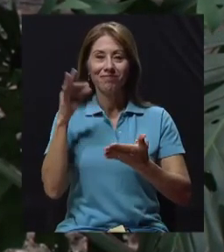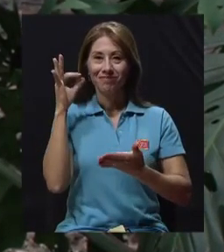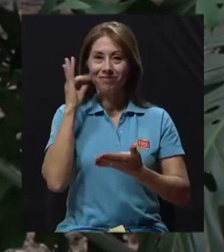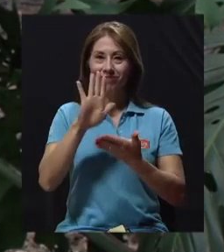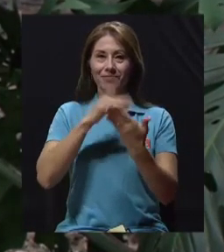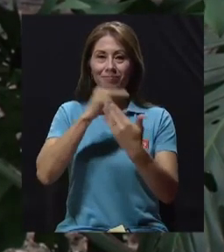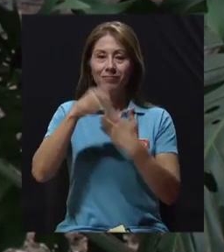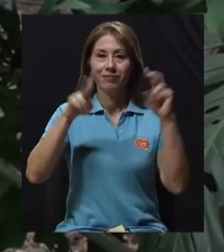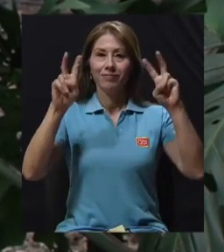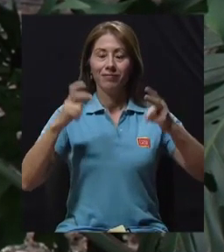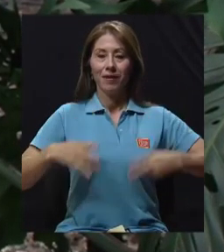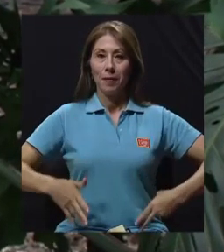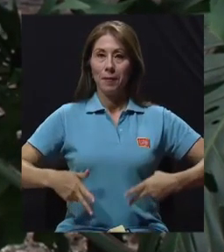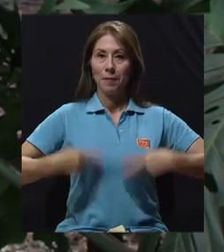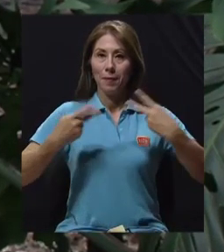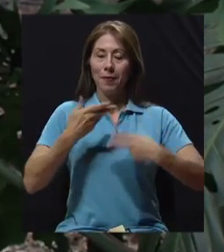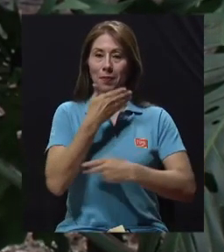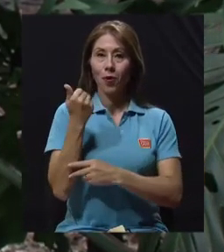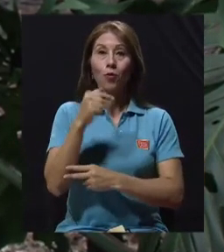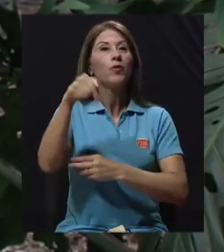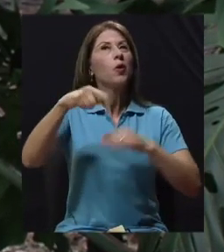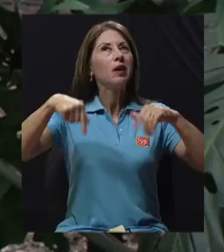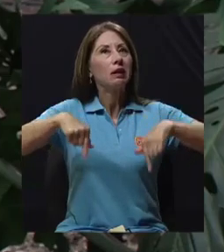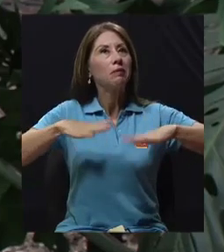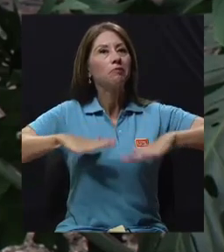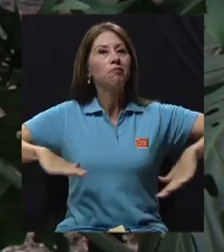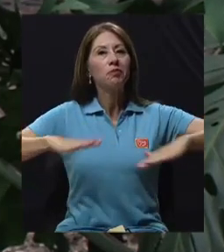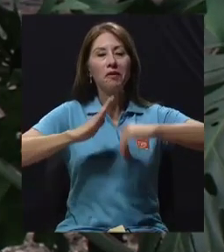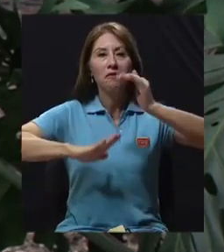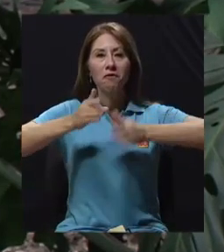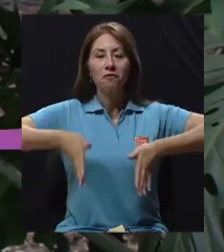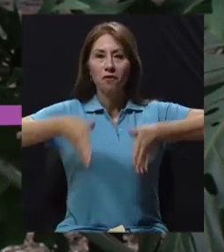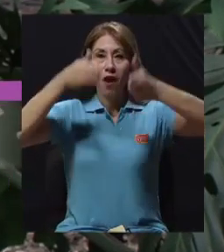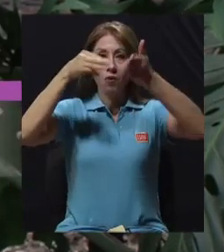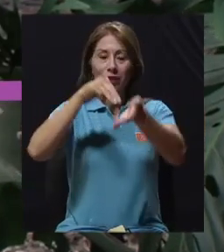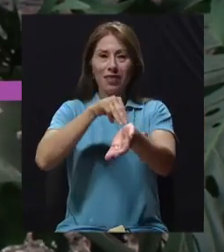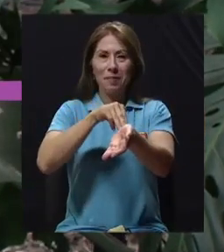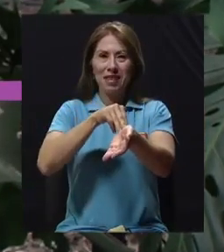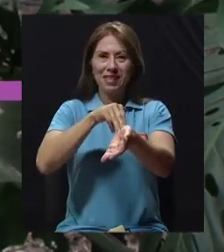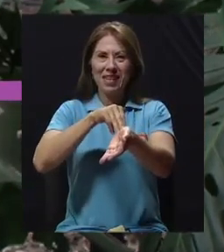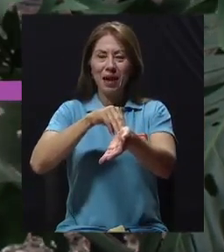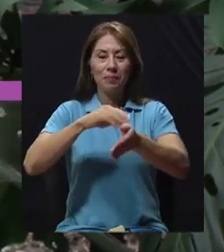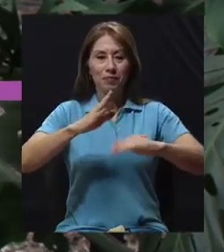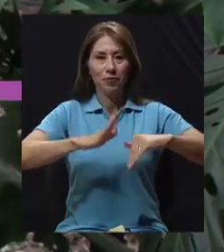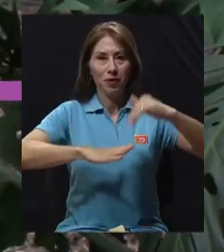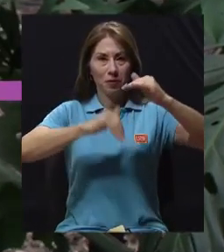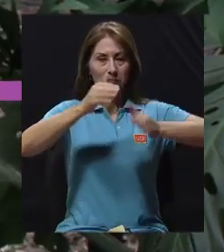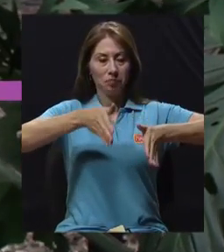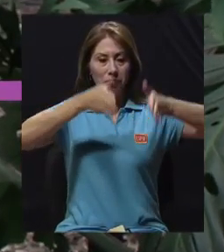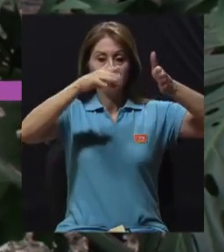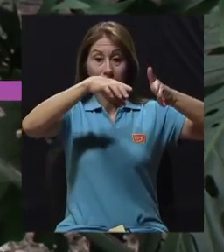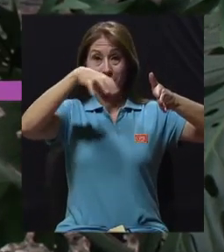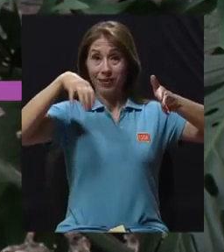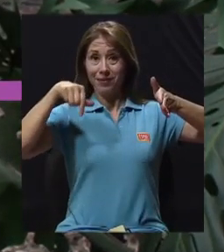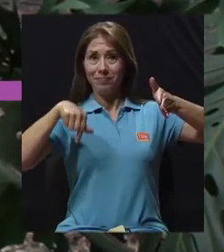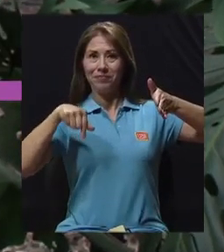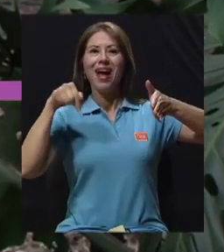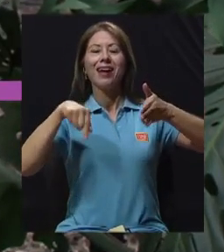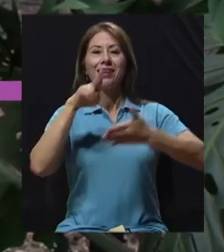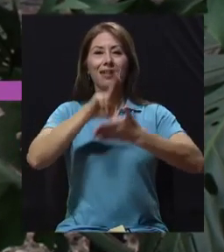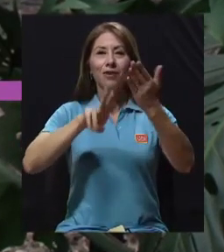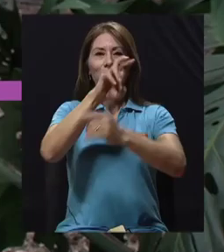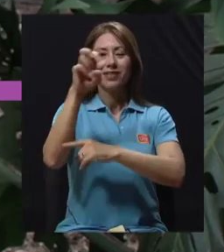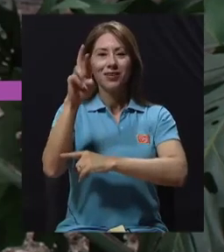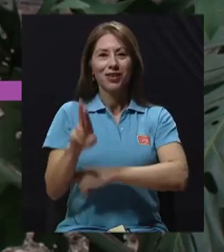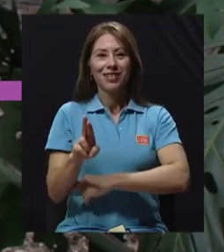Bienvenidos y bienvenidas a su programa Vivir Mejor. Hoy nos encontramos desde la Facultad de Medicina, propiamente en las afueras de la Facultad de Medicina de aquí, de